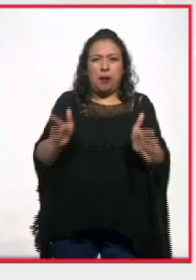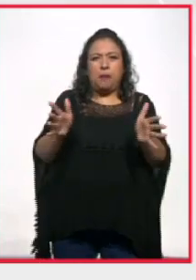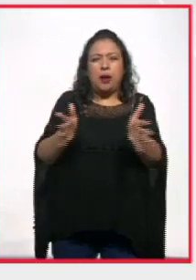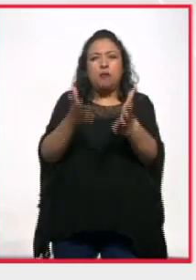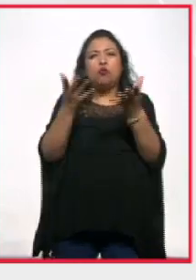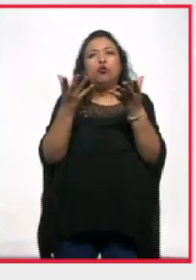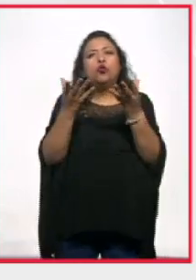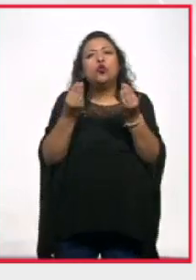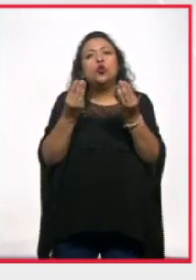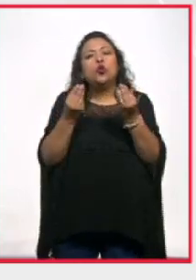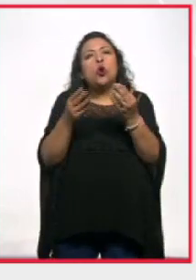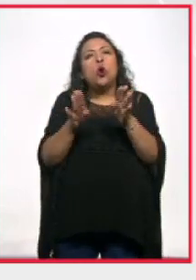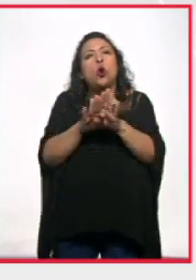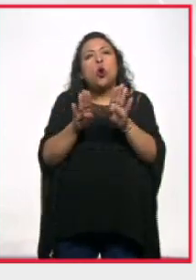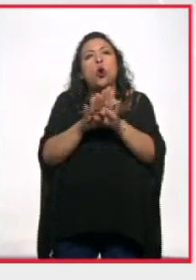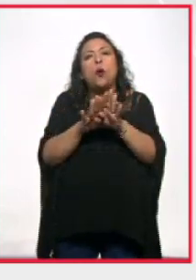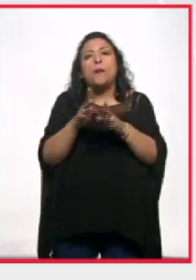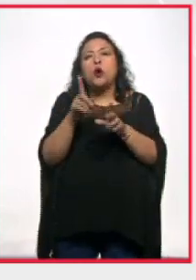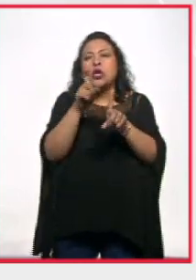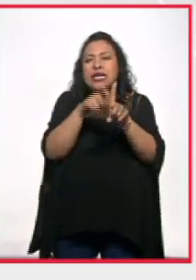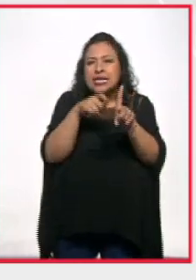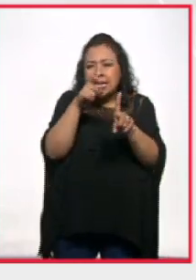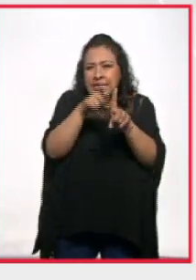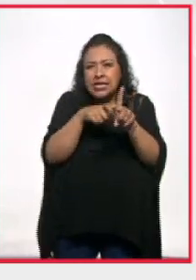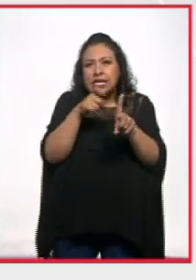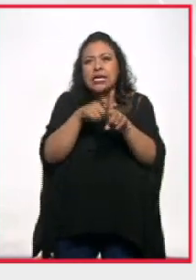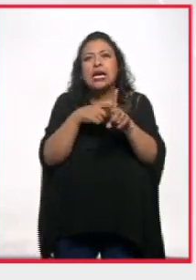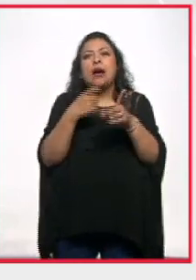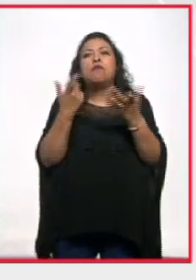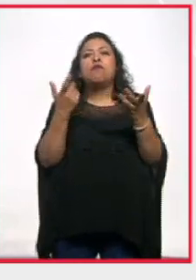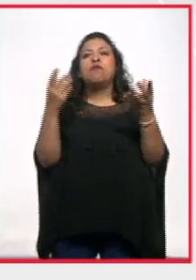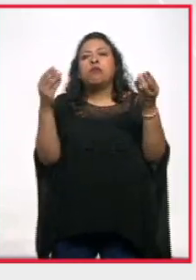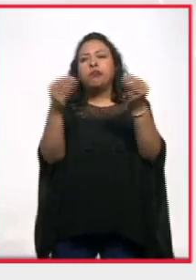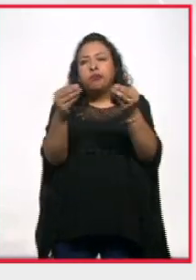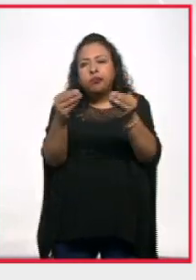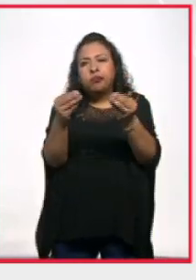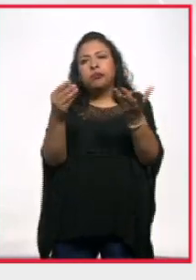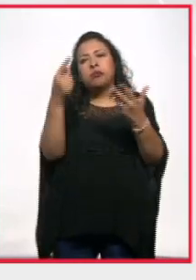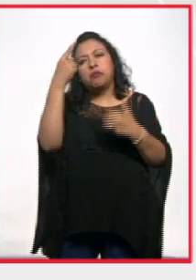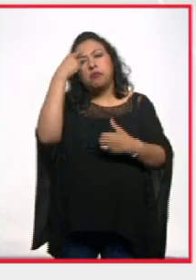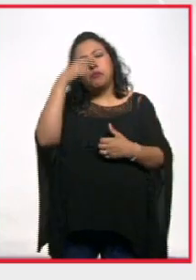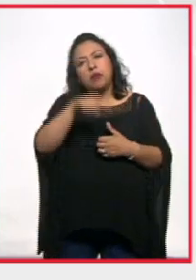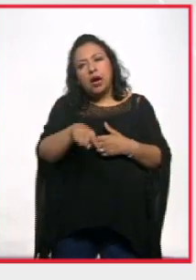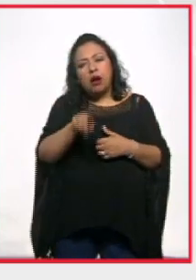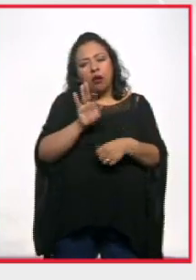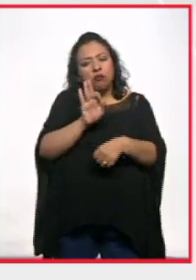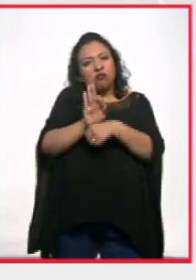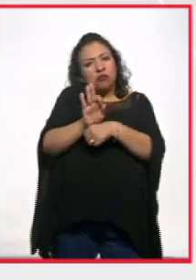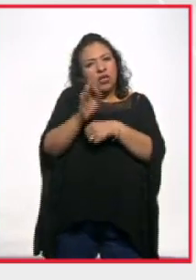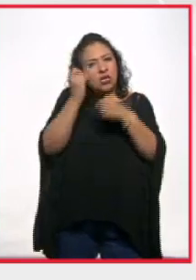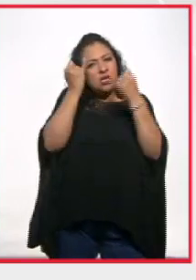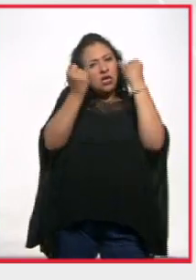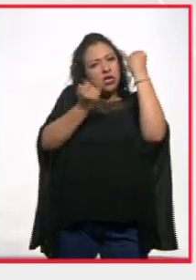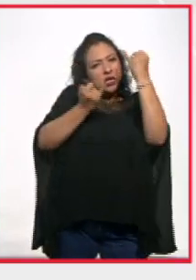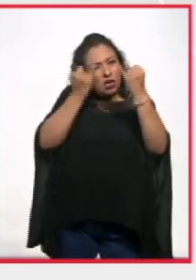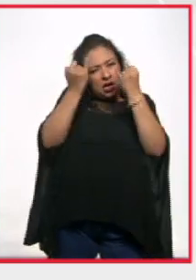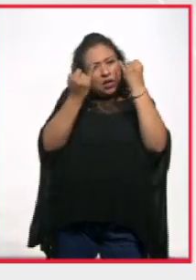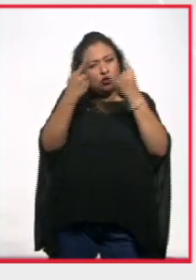mucho la crítica, el debate para fortalecer estas